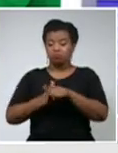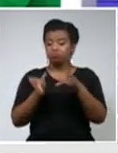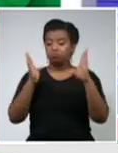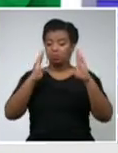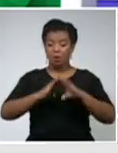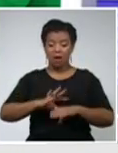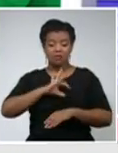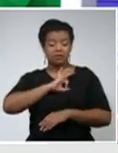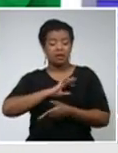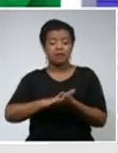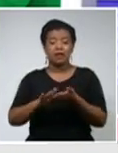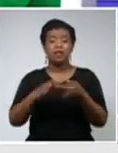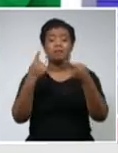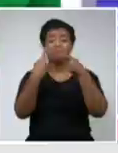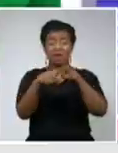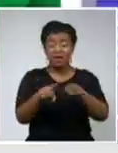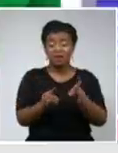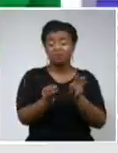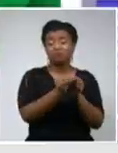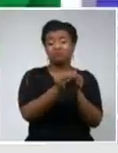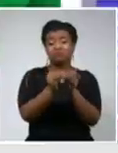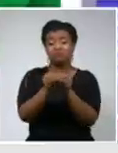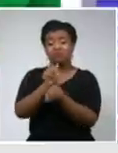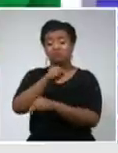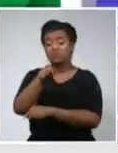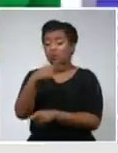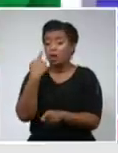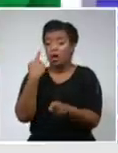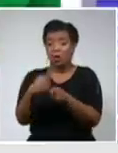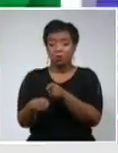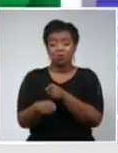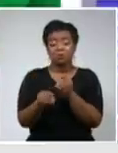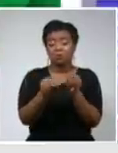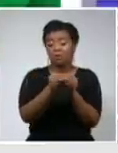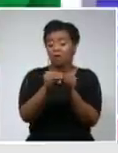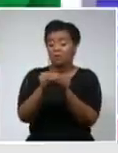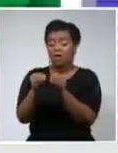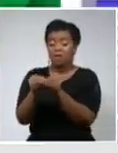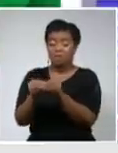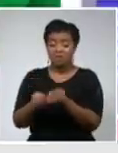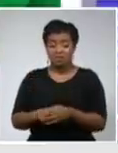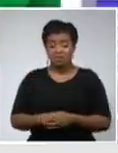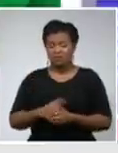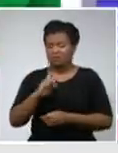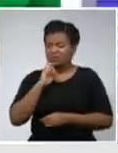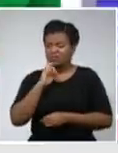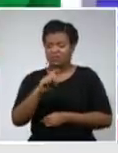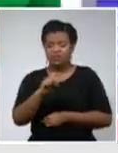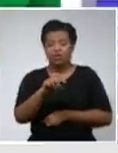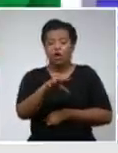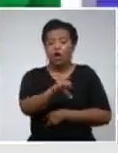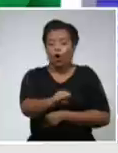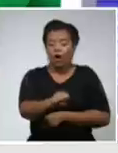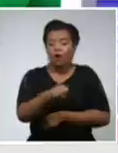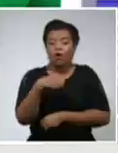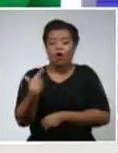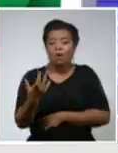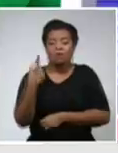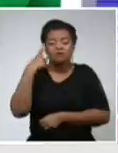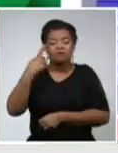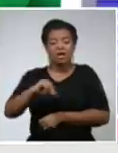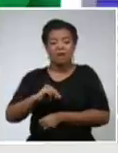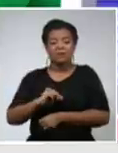síntomas sin tener síntomas ninguno, y por lo tanto difícil de identificar, y lo que